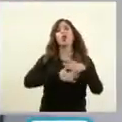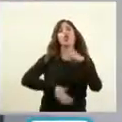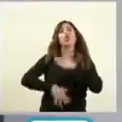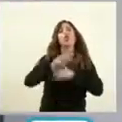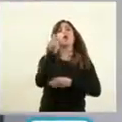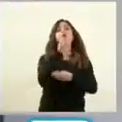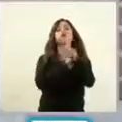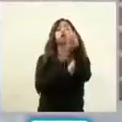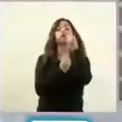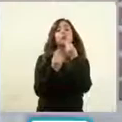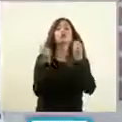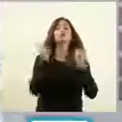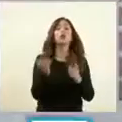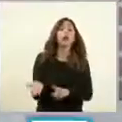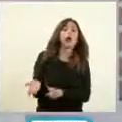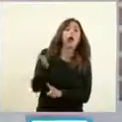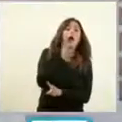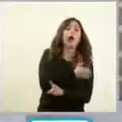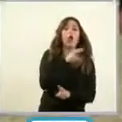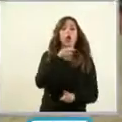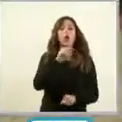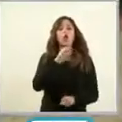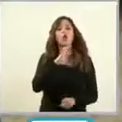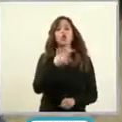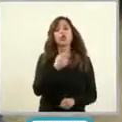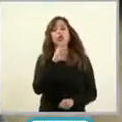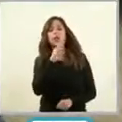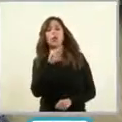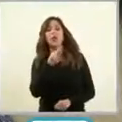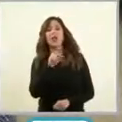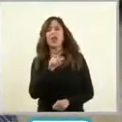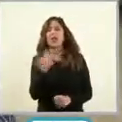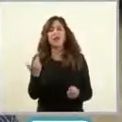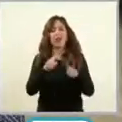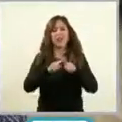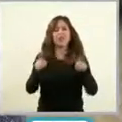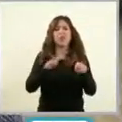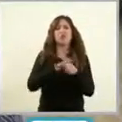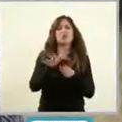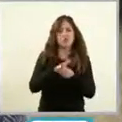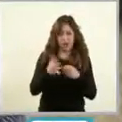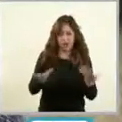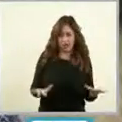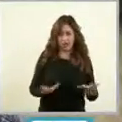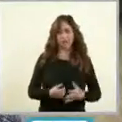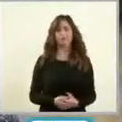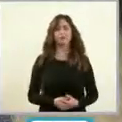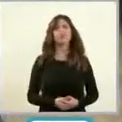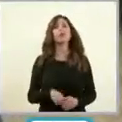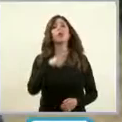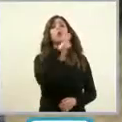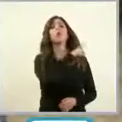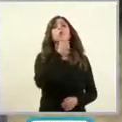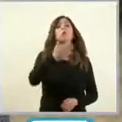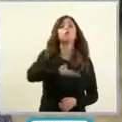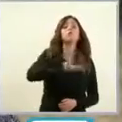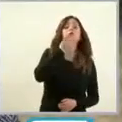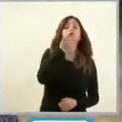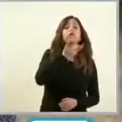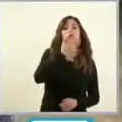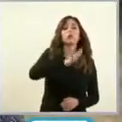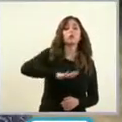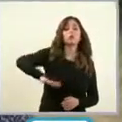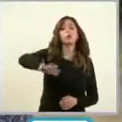Desvelados. celebramos la Nochebuena? ¿Por qué? Sí. Bueno, es parte de la tradición judía original que los